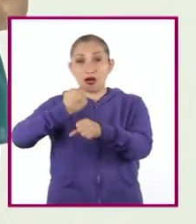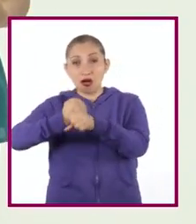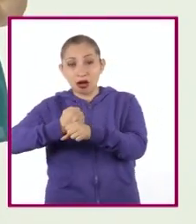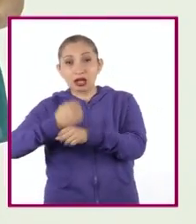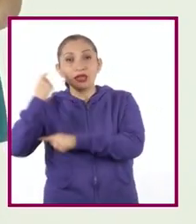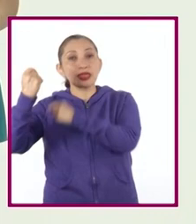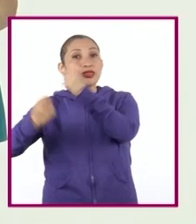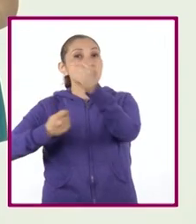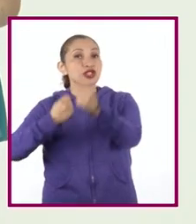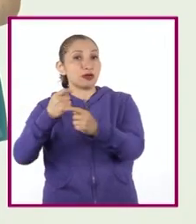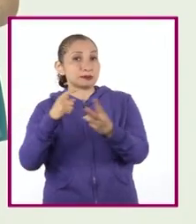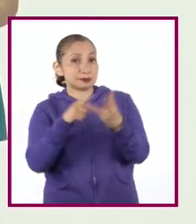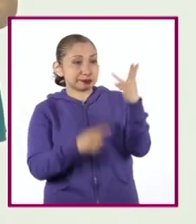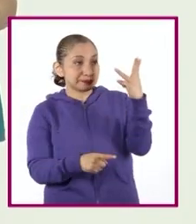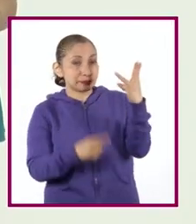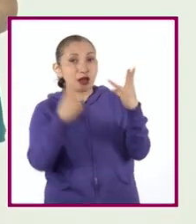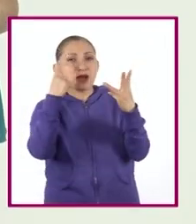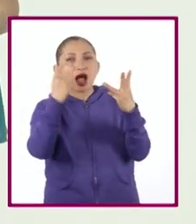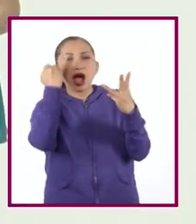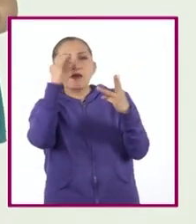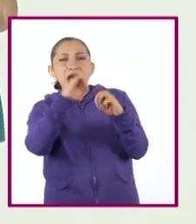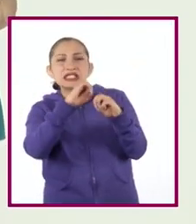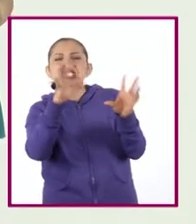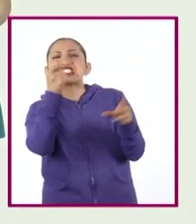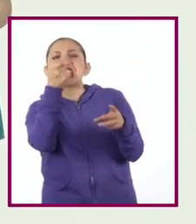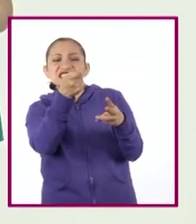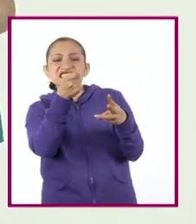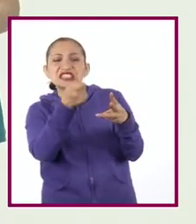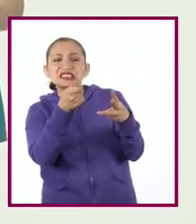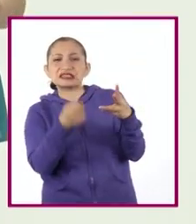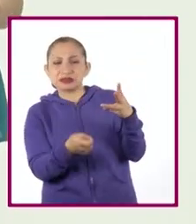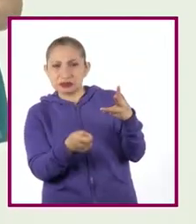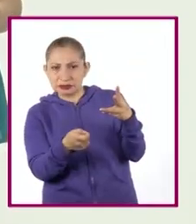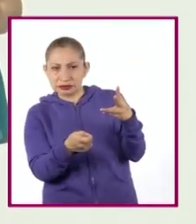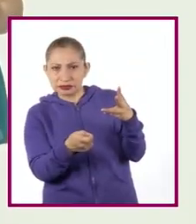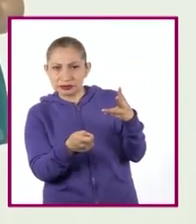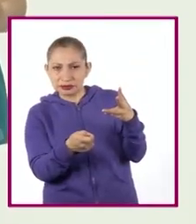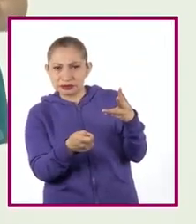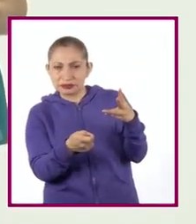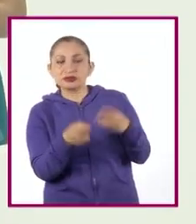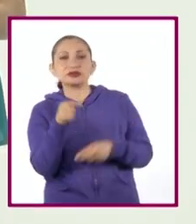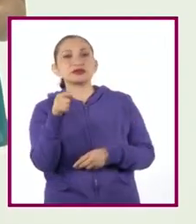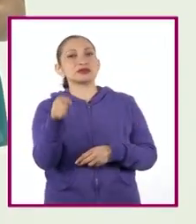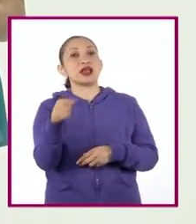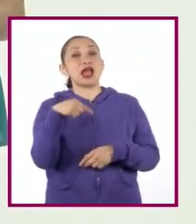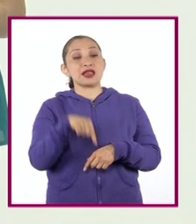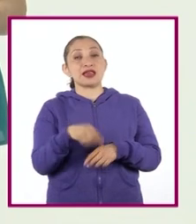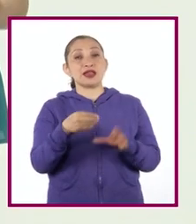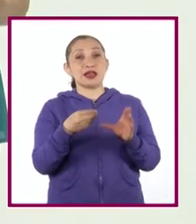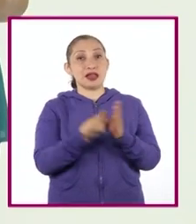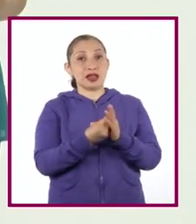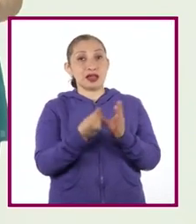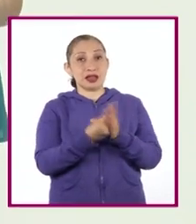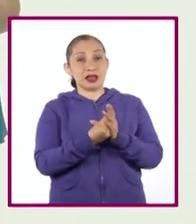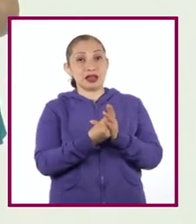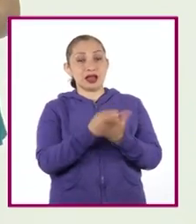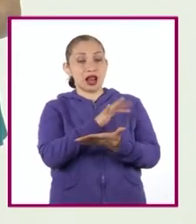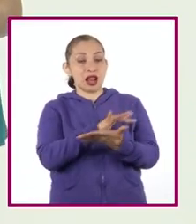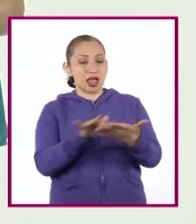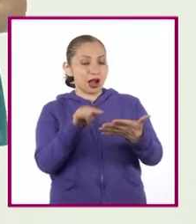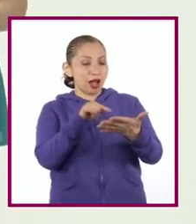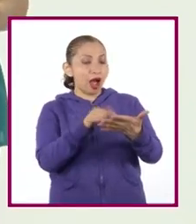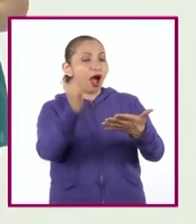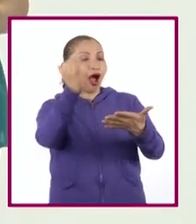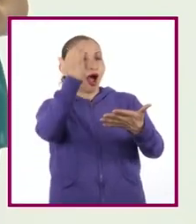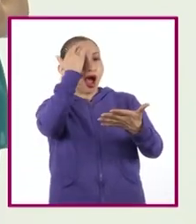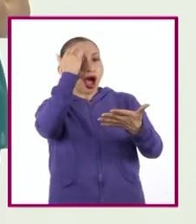tradiciones. Para tener una idea más precisa acerca de lo que me refiero, En nuestra sección Leer para